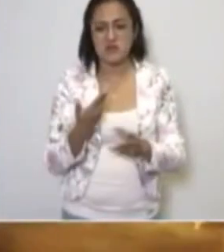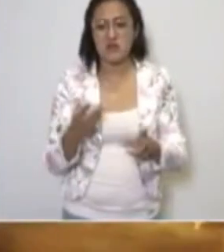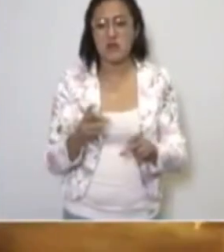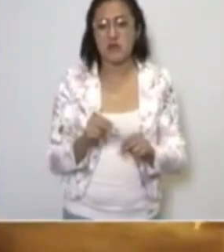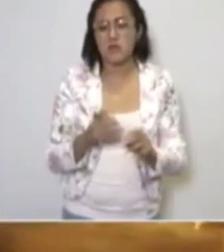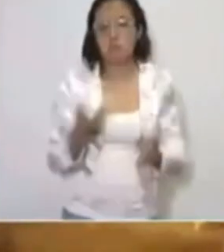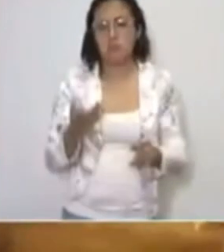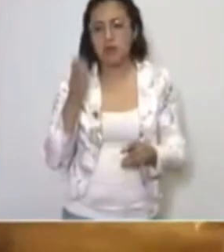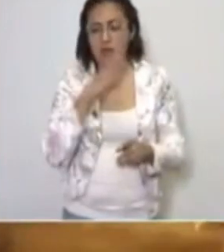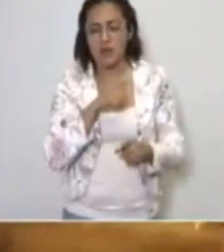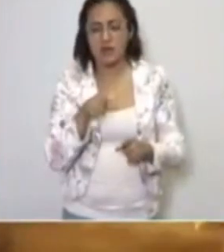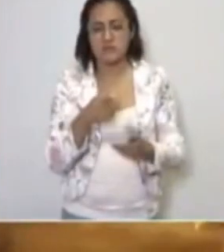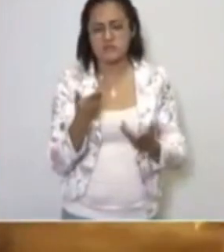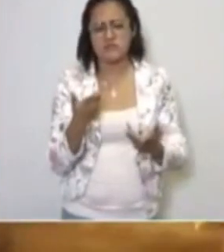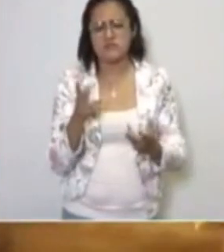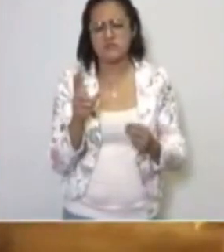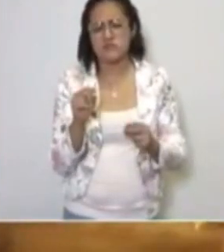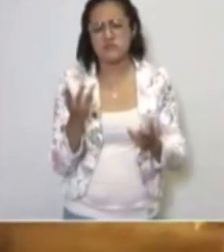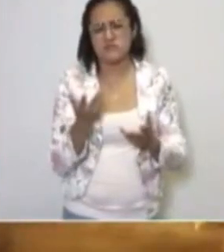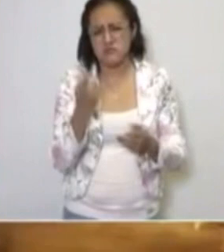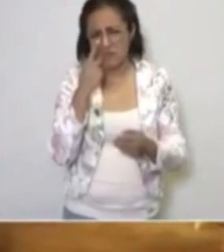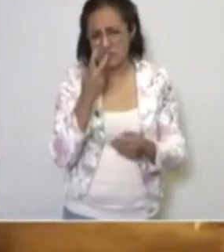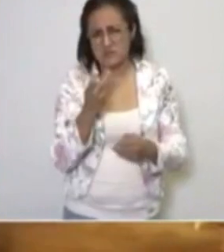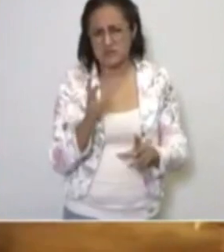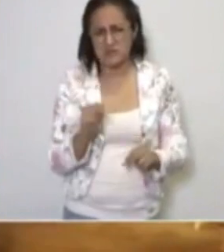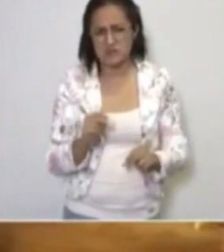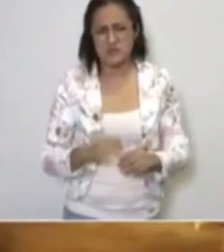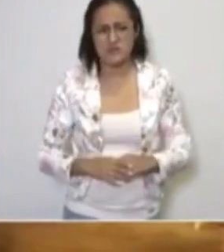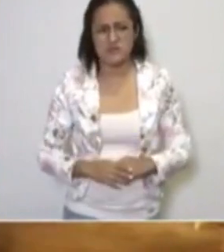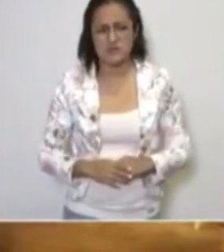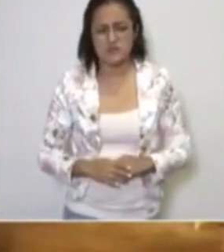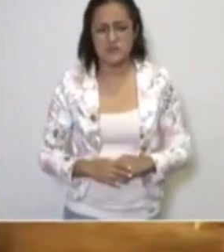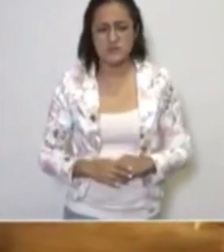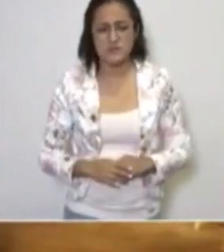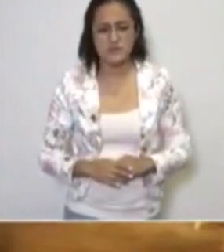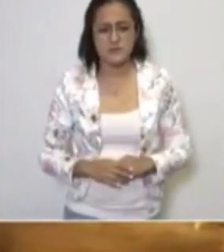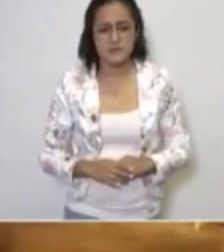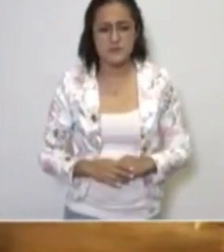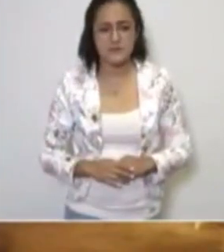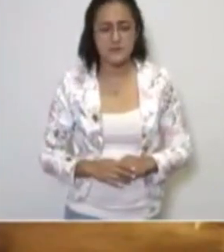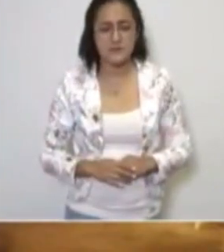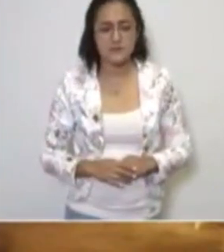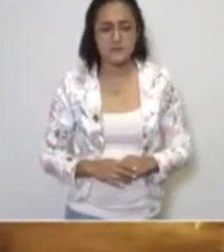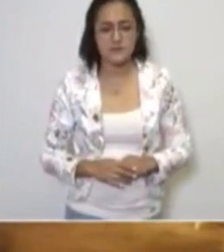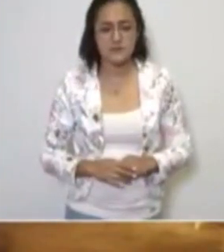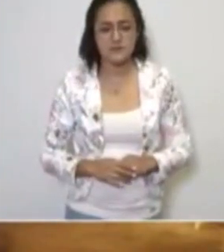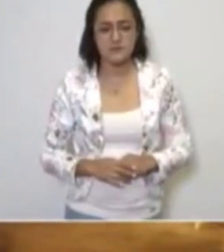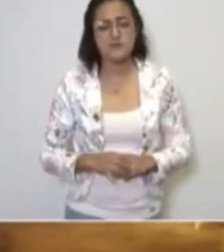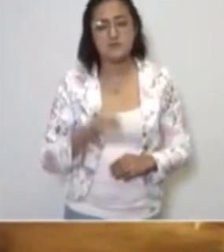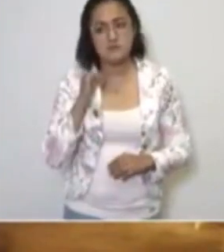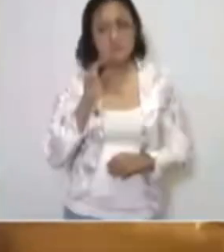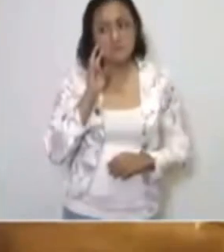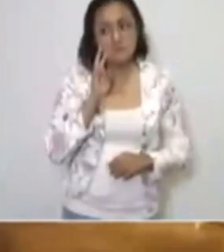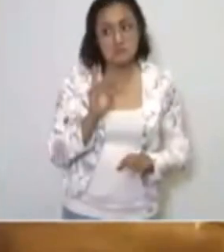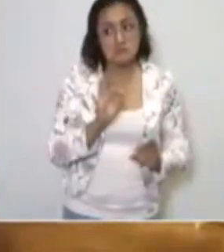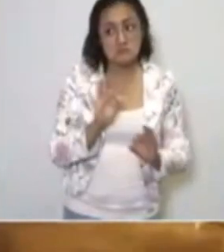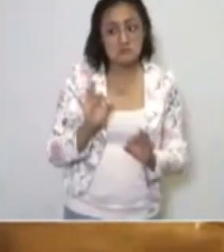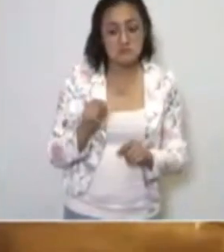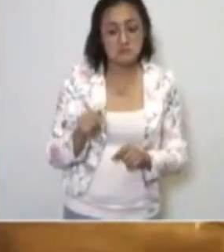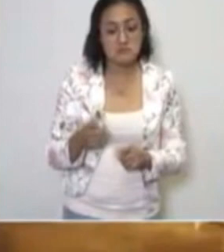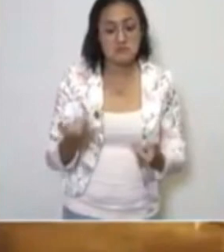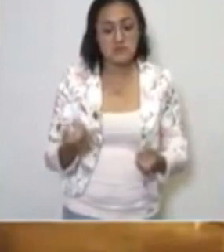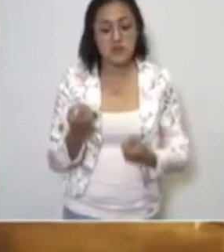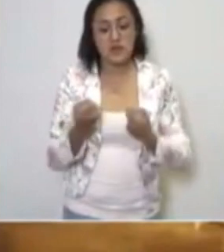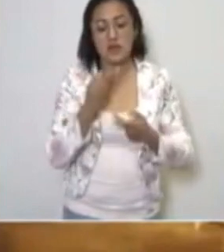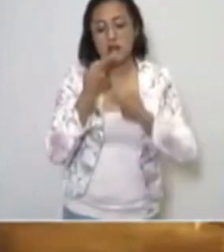damnificado. No nos hacemos bien con ello. ¿Sí? Sí se evidencia quiénes